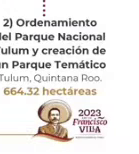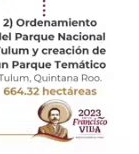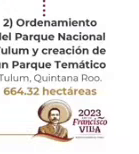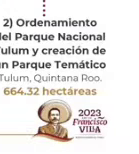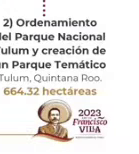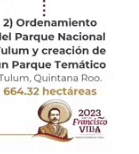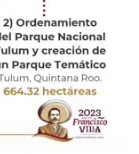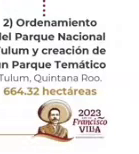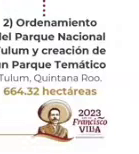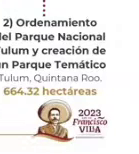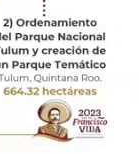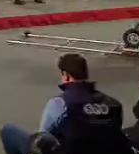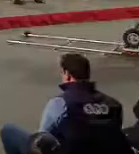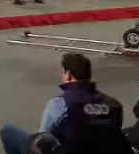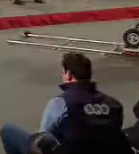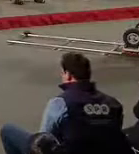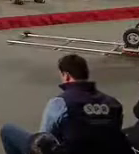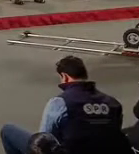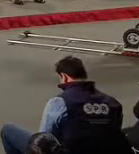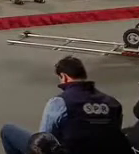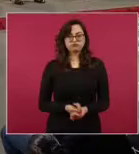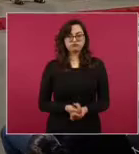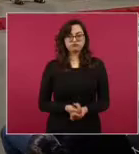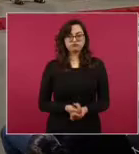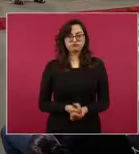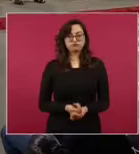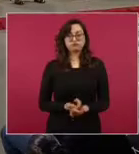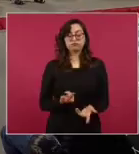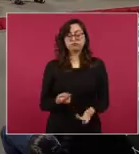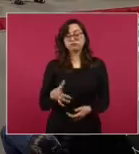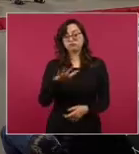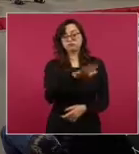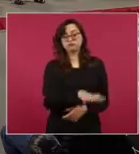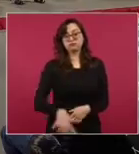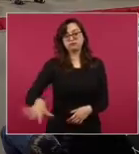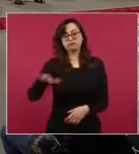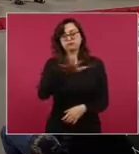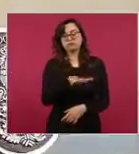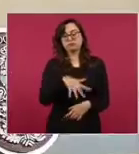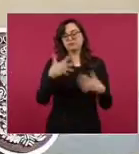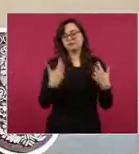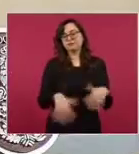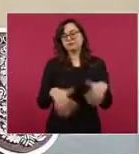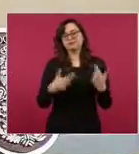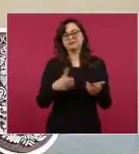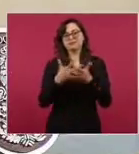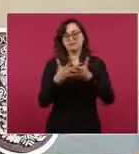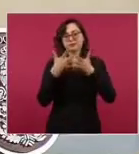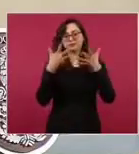2022. Esto es 3 veces más grande que lo que es Parque Nacional Tulum. Parque Nacional Tulum es de